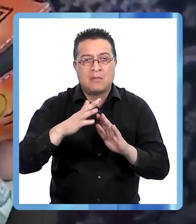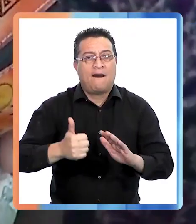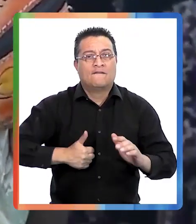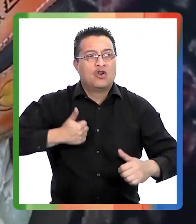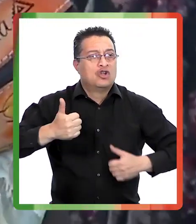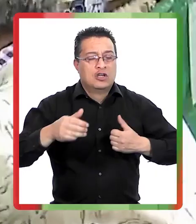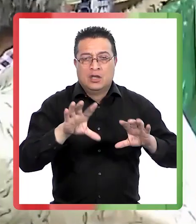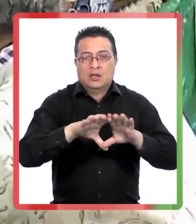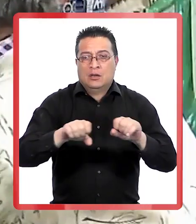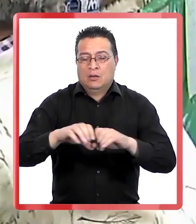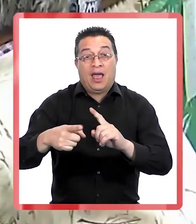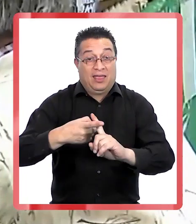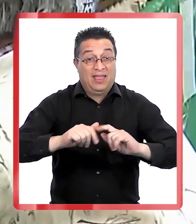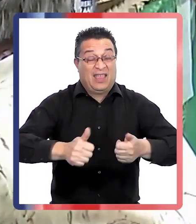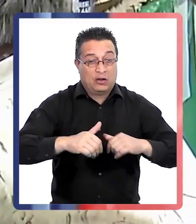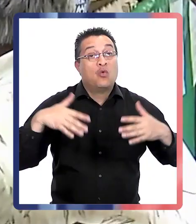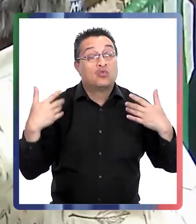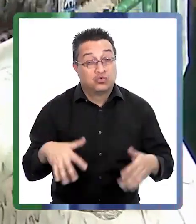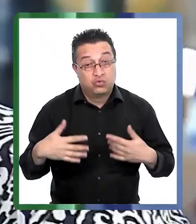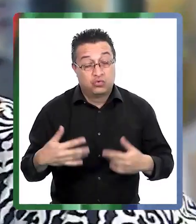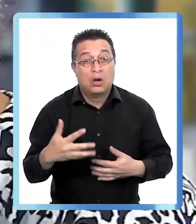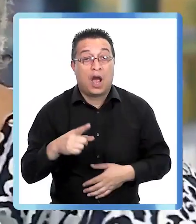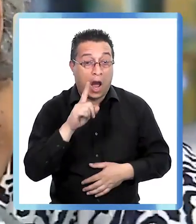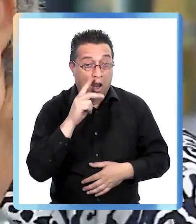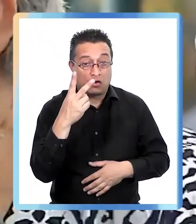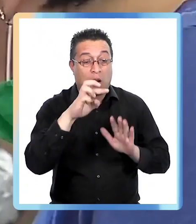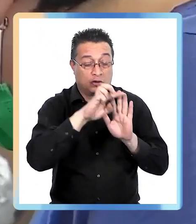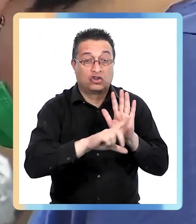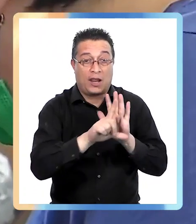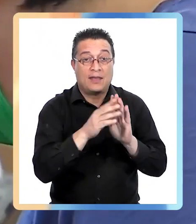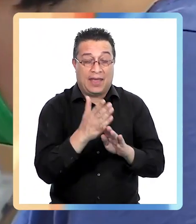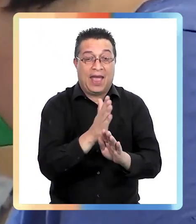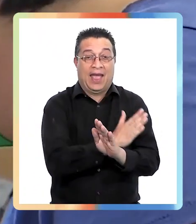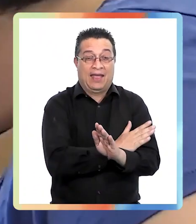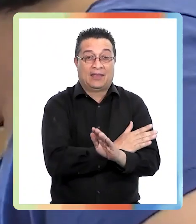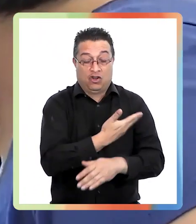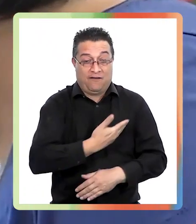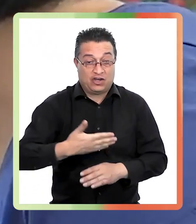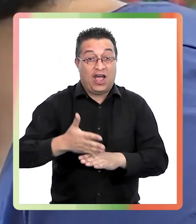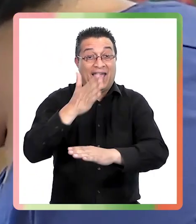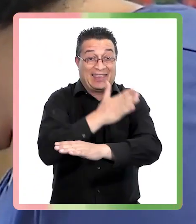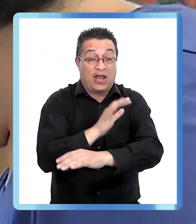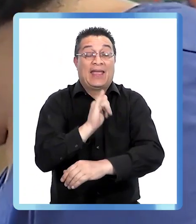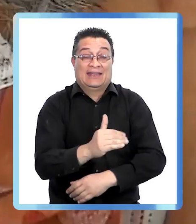de voluntades. Y aquí el desafío es bien grande, porque hemos tenido 2 proyectos de ley antes, ¿cierto?